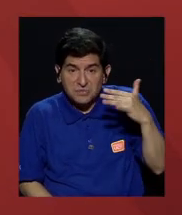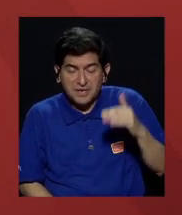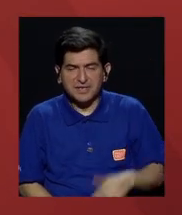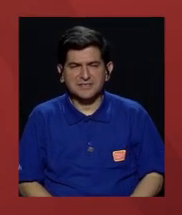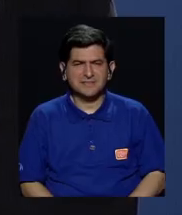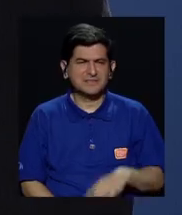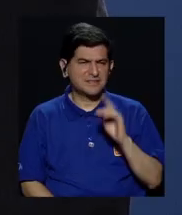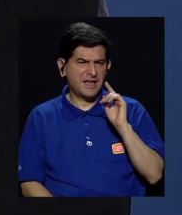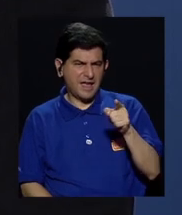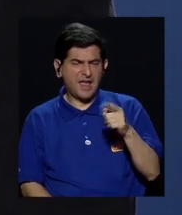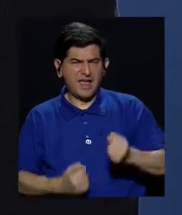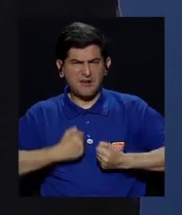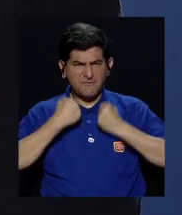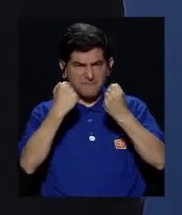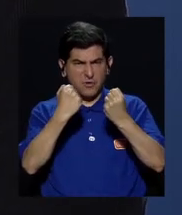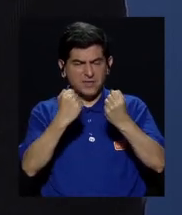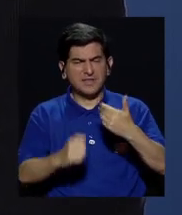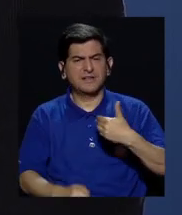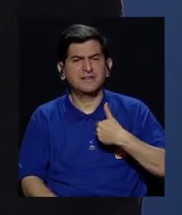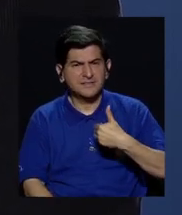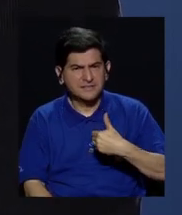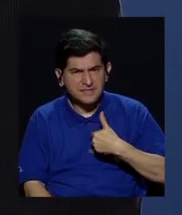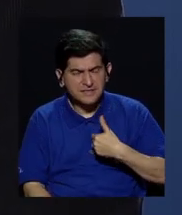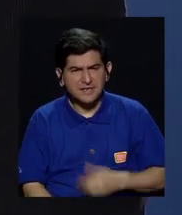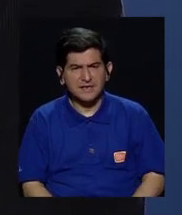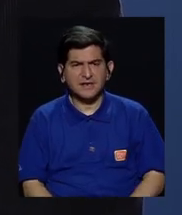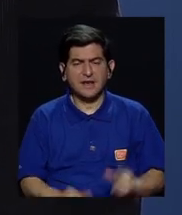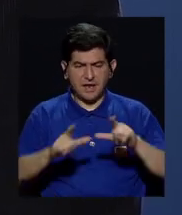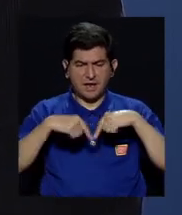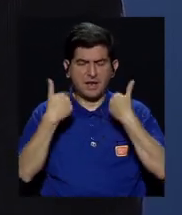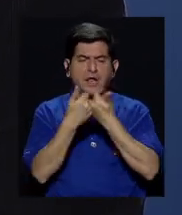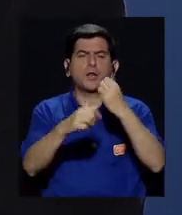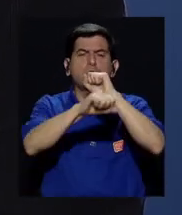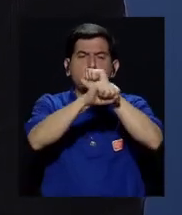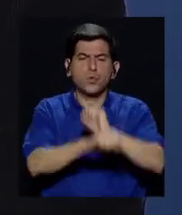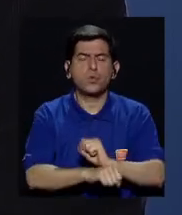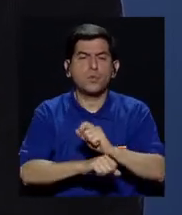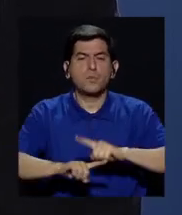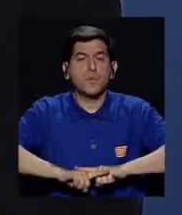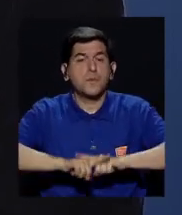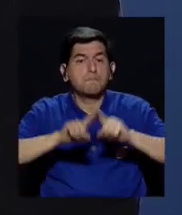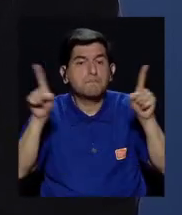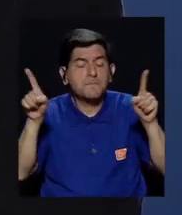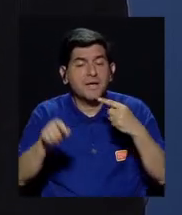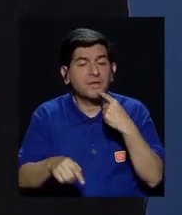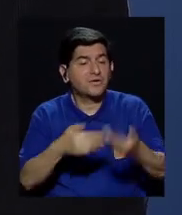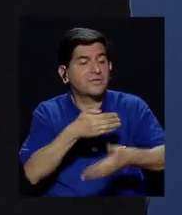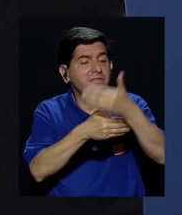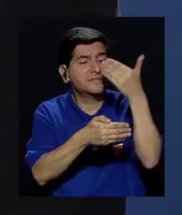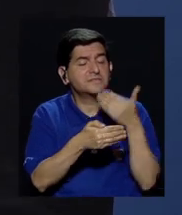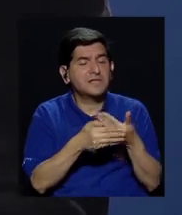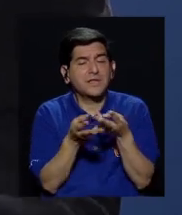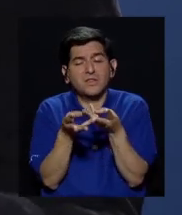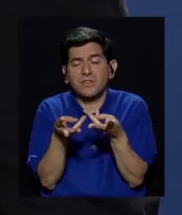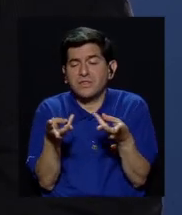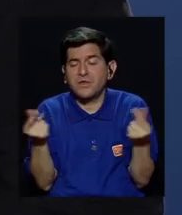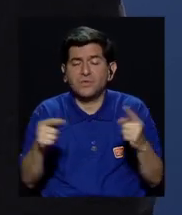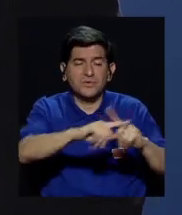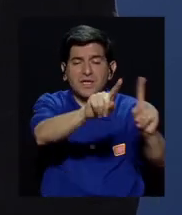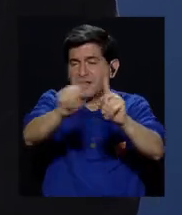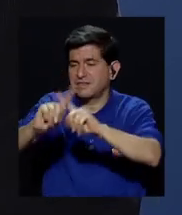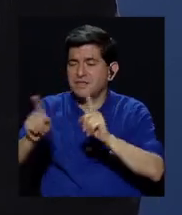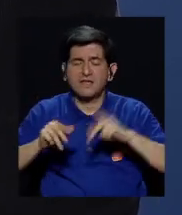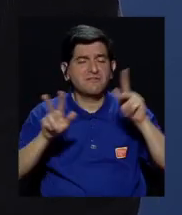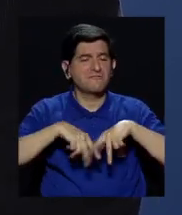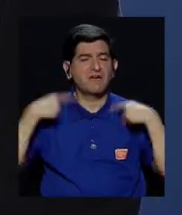alvarado hospitales a más grande la tiene en el sector conservador pero el sector conservador como lo decíamos antes se diluye en varios partidos